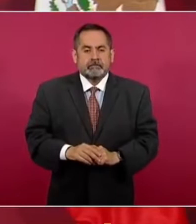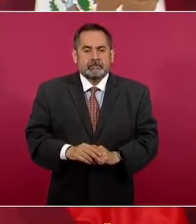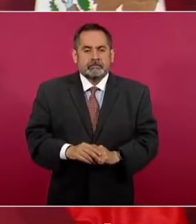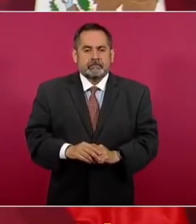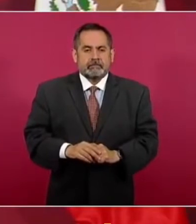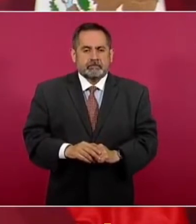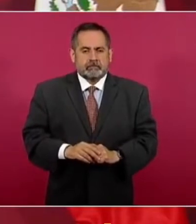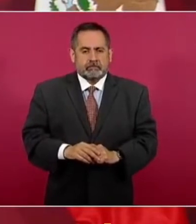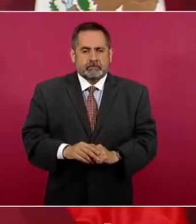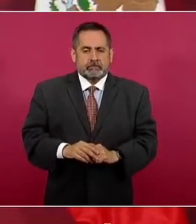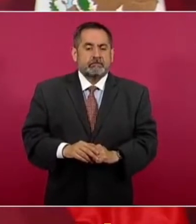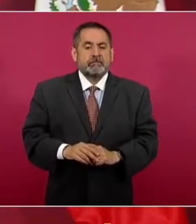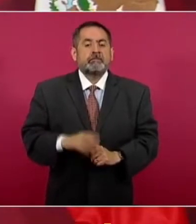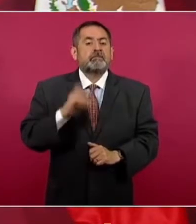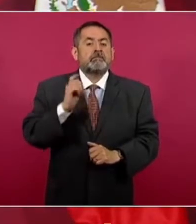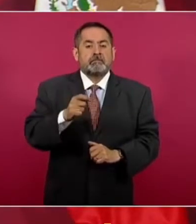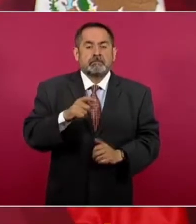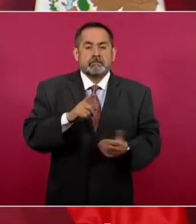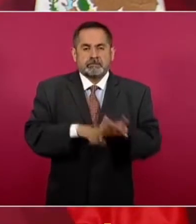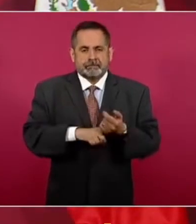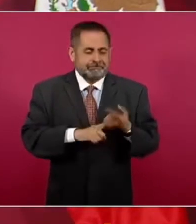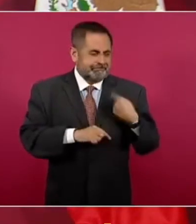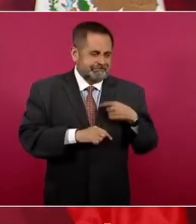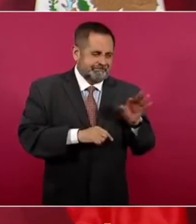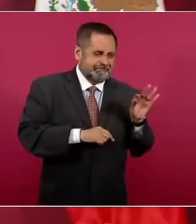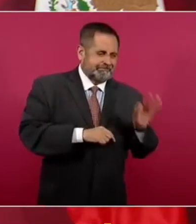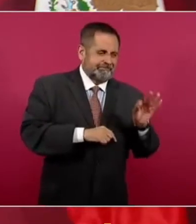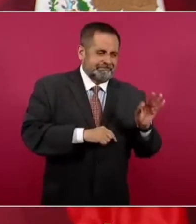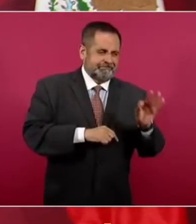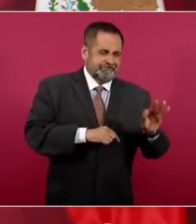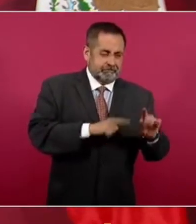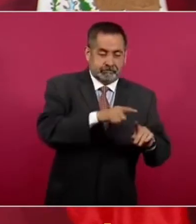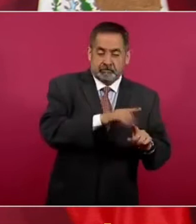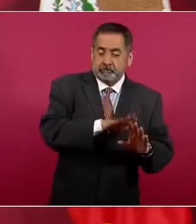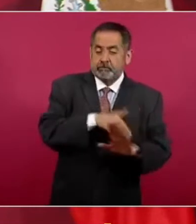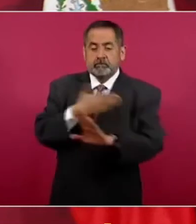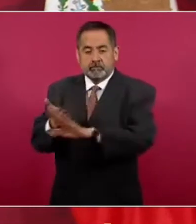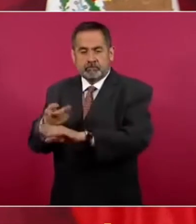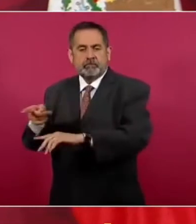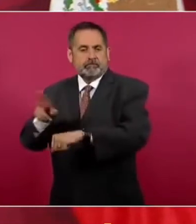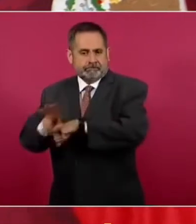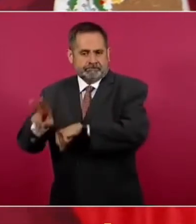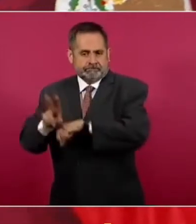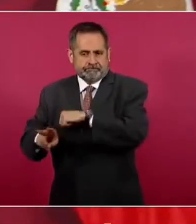Sin duda alentaron una oposición al gobierno de Venezuela.